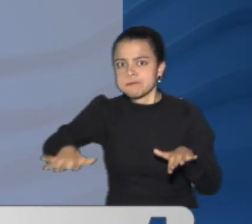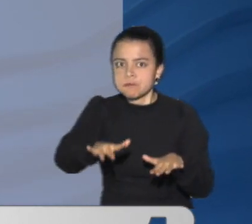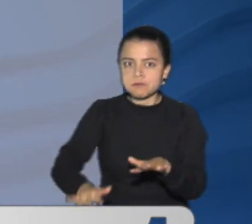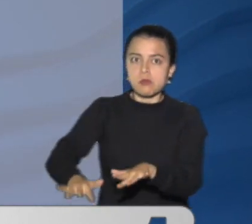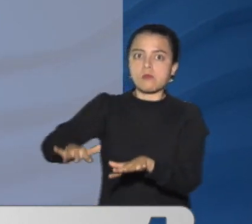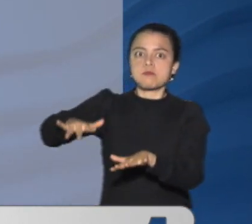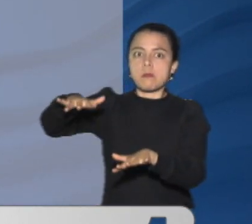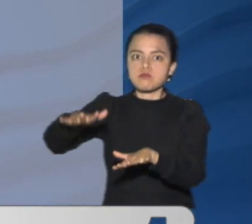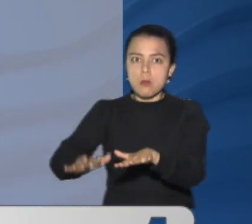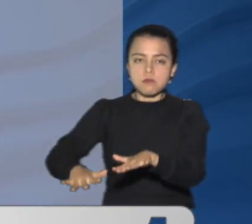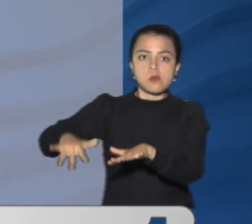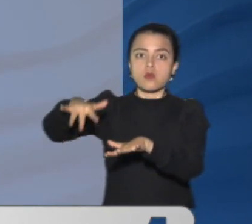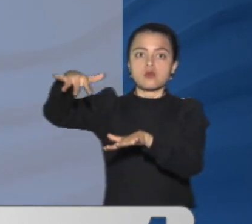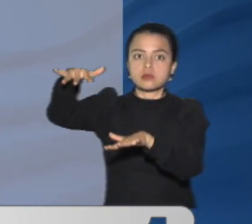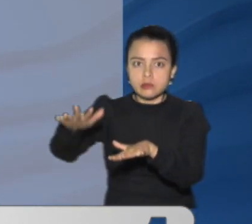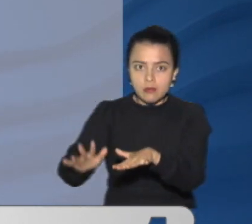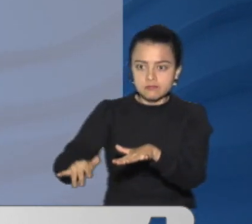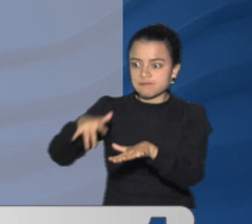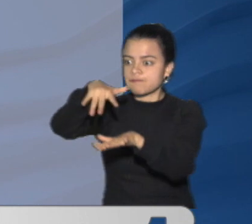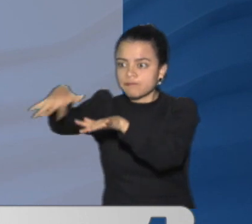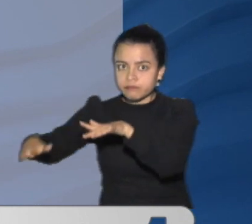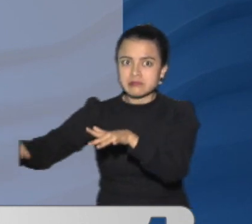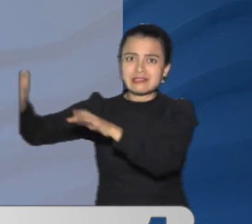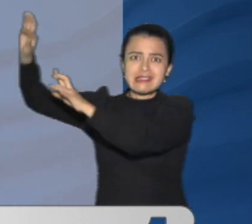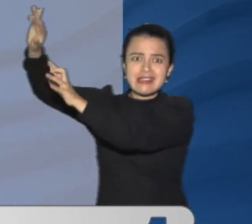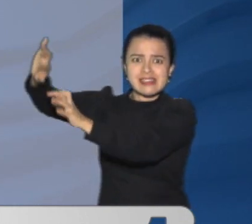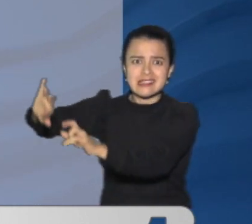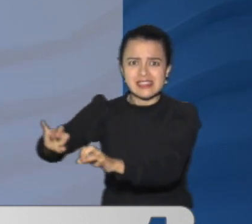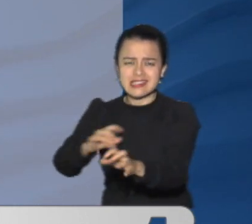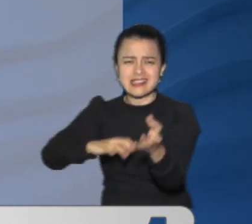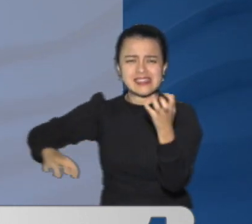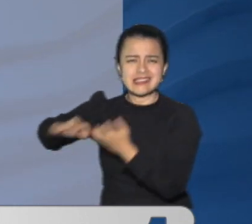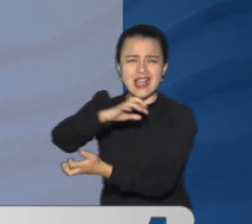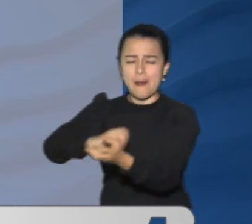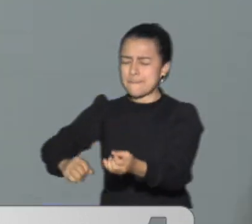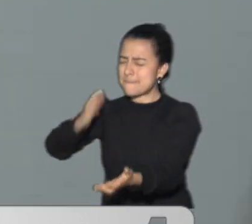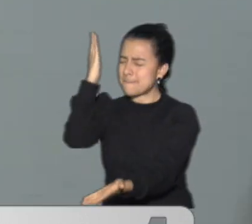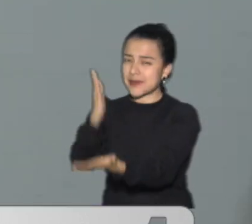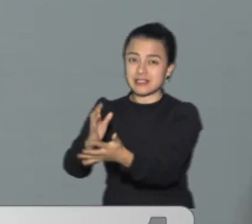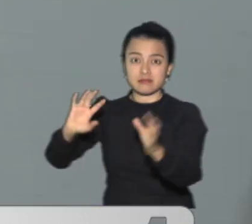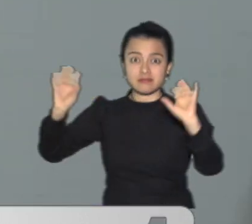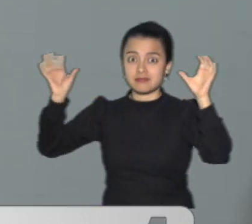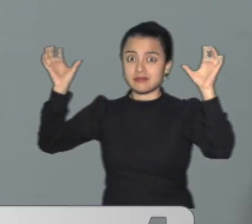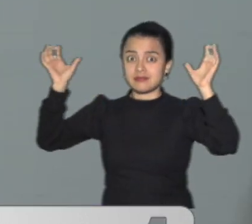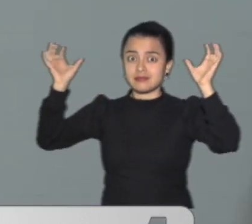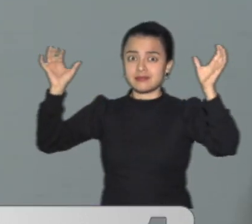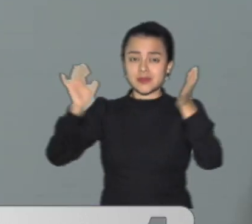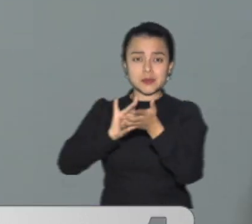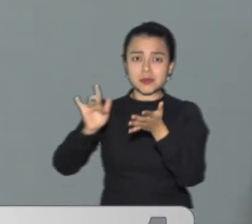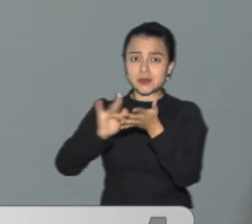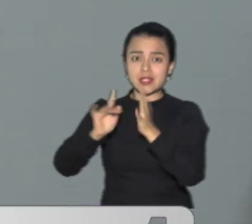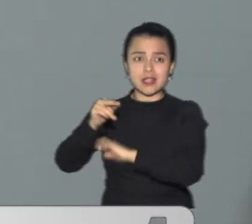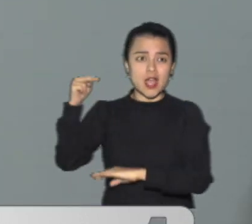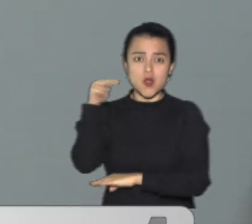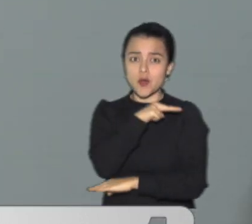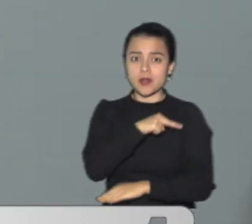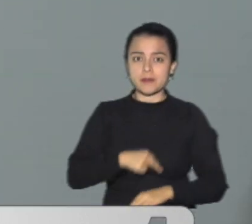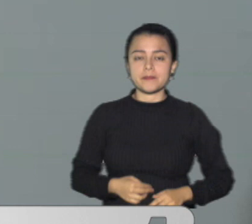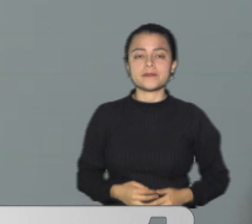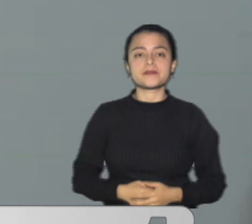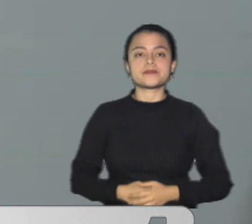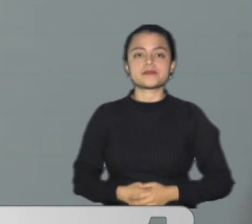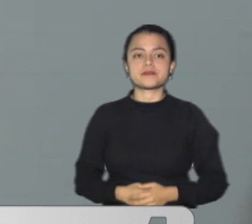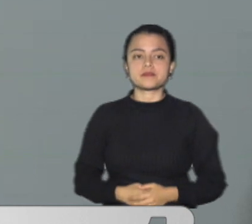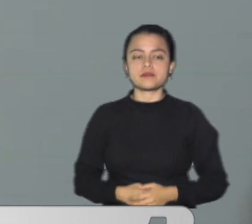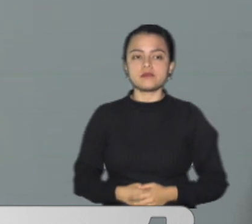rurales, lo que obligó al Comité Departamental de Riesgo a declarar la calamidad pública. Esto conlleva a que sigamos actuando